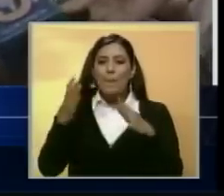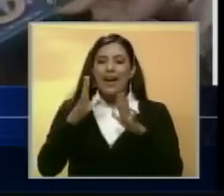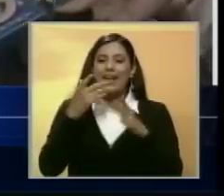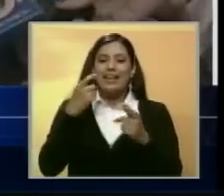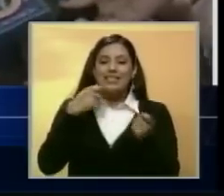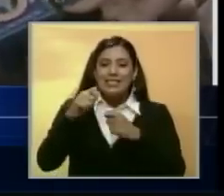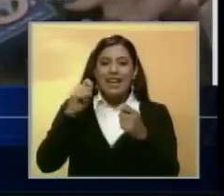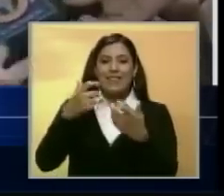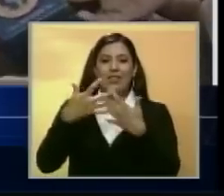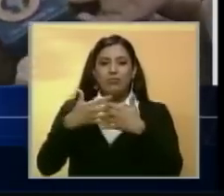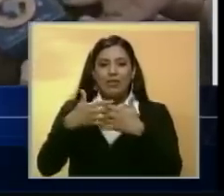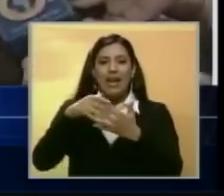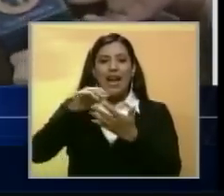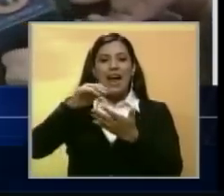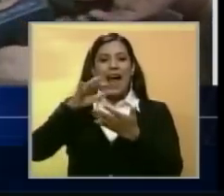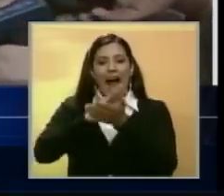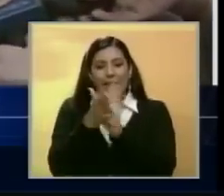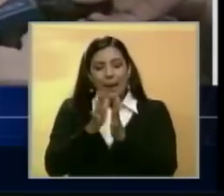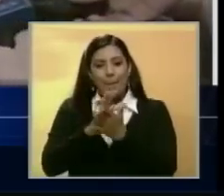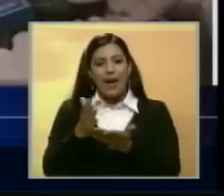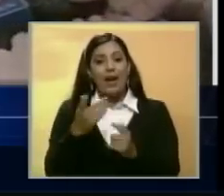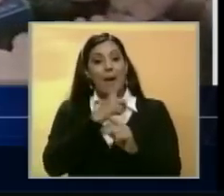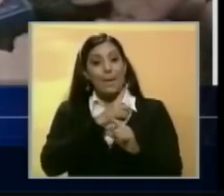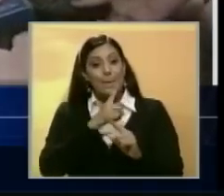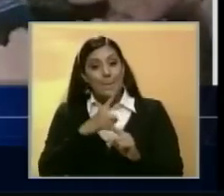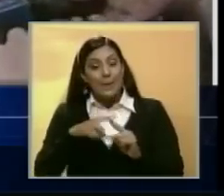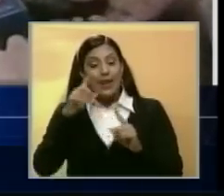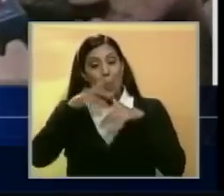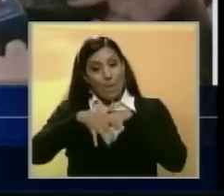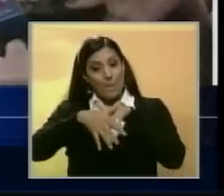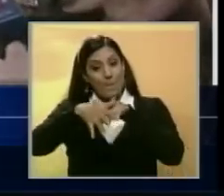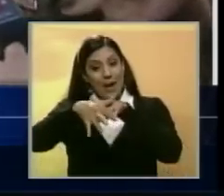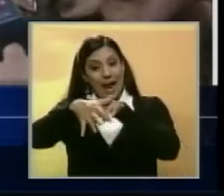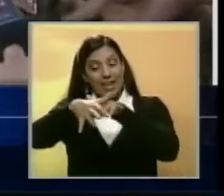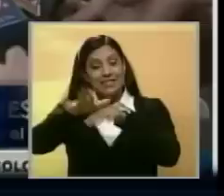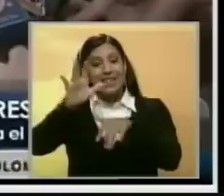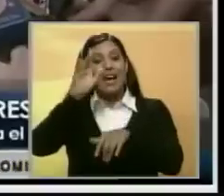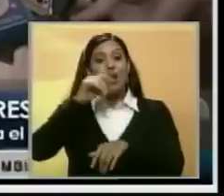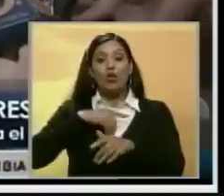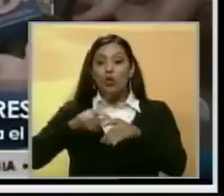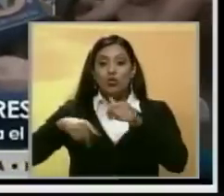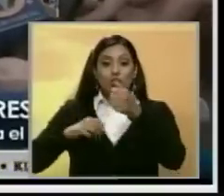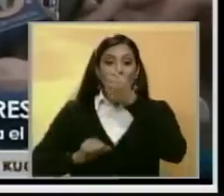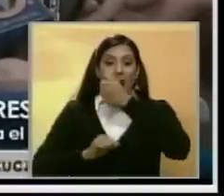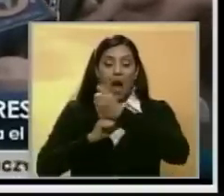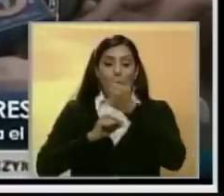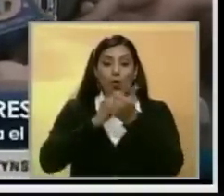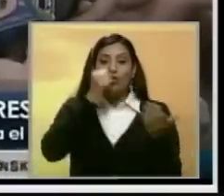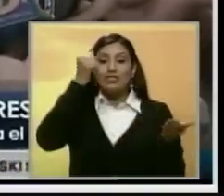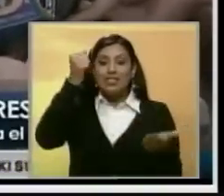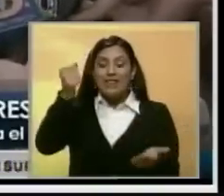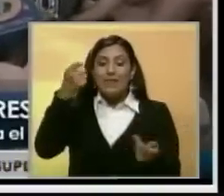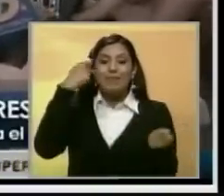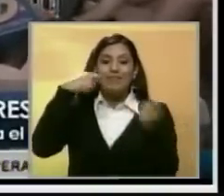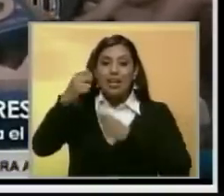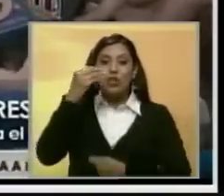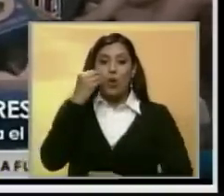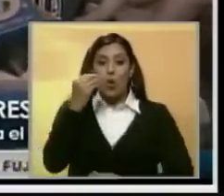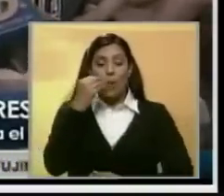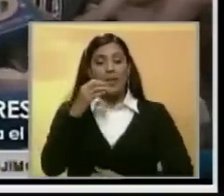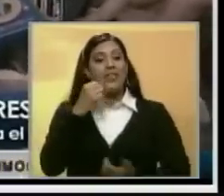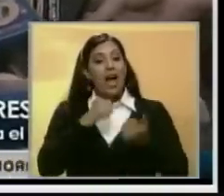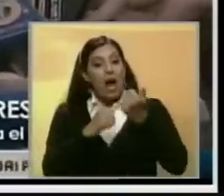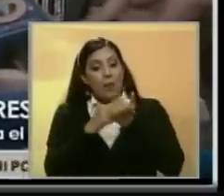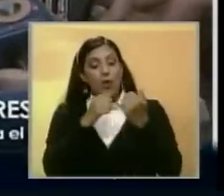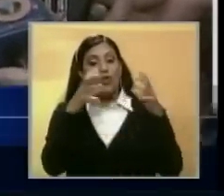que es la industria de harina precocida. Y esta gran marcha que vamos a realizar en el día de hoy en apoyo a los CLAP, porque es el apoyo a los comités